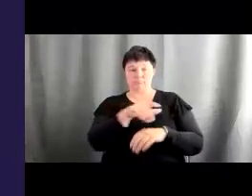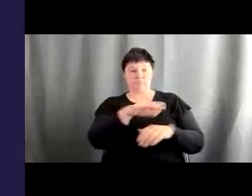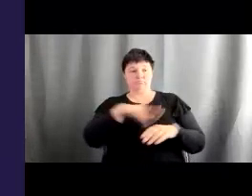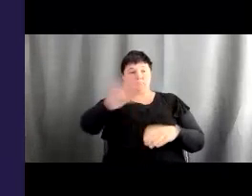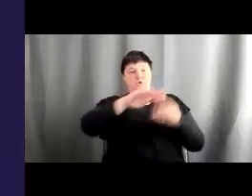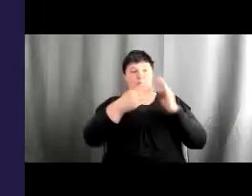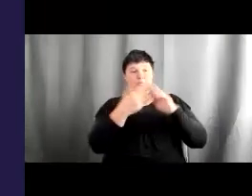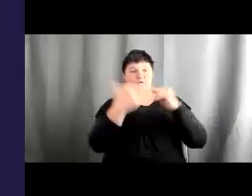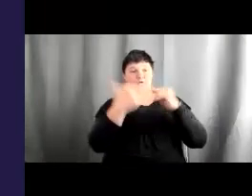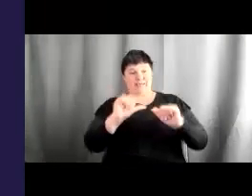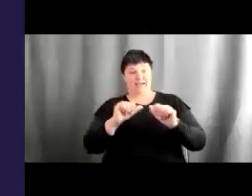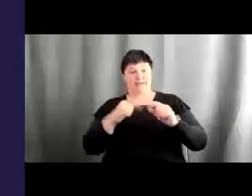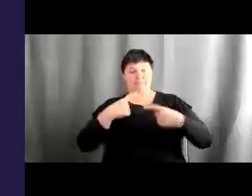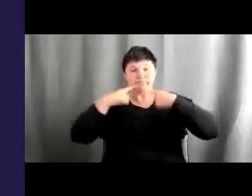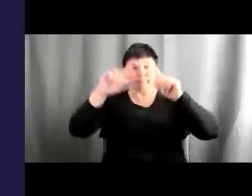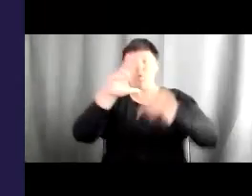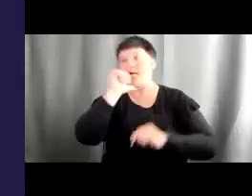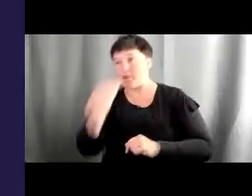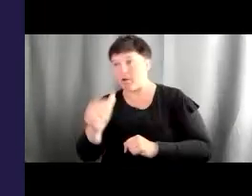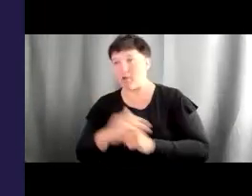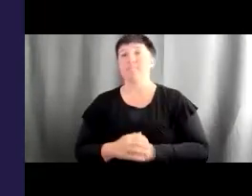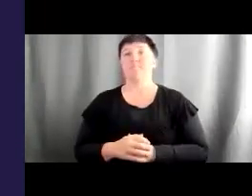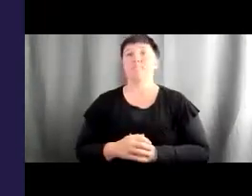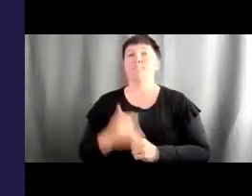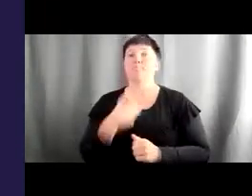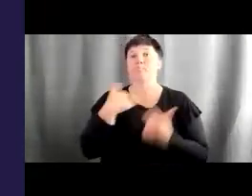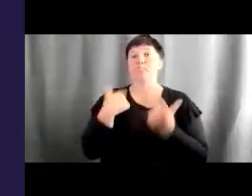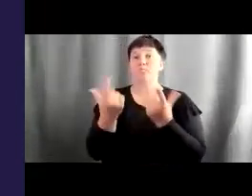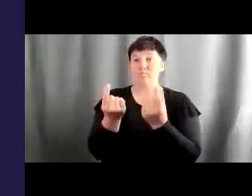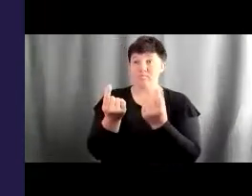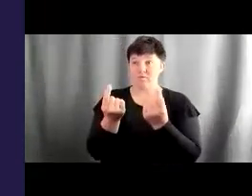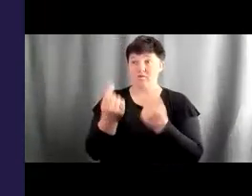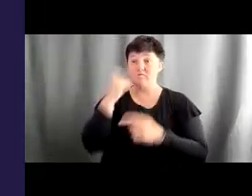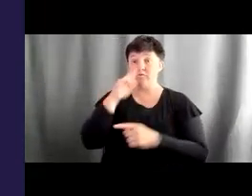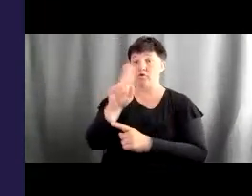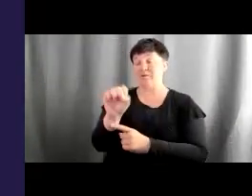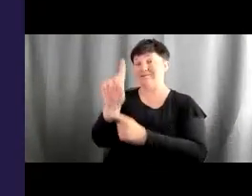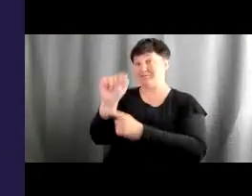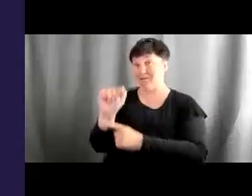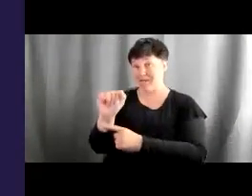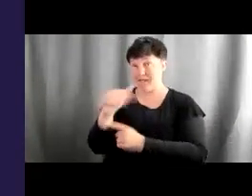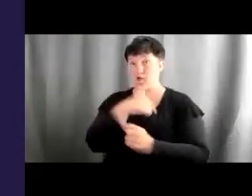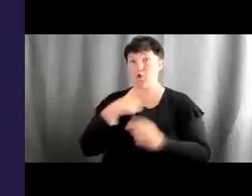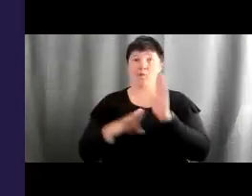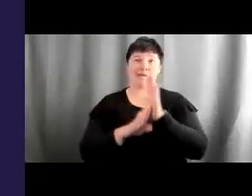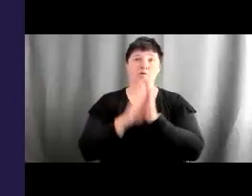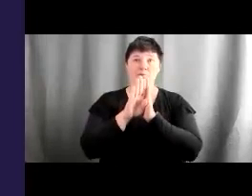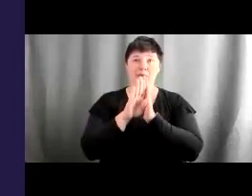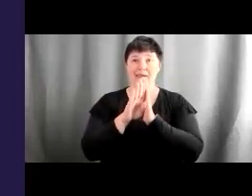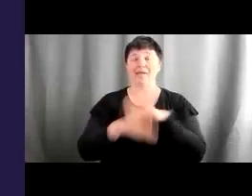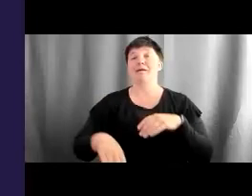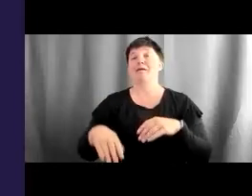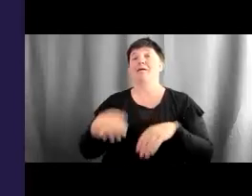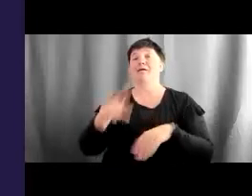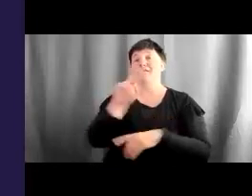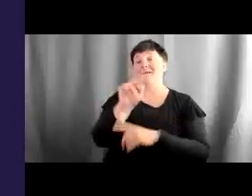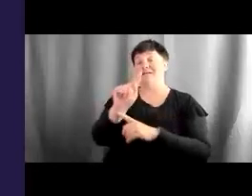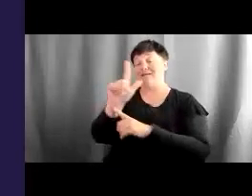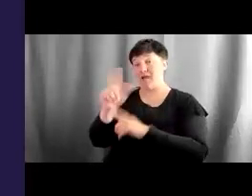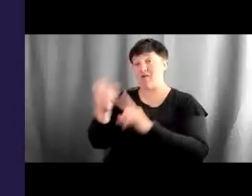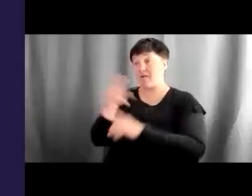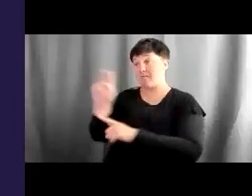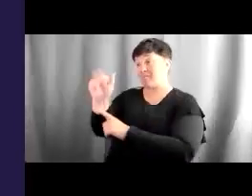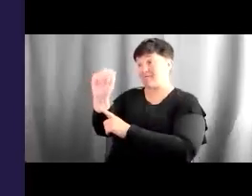organización. Así lo hemos hecho para el USDA. Es que tomamos los datos de las luces nocturnas de la NASA y creamos un